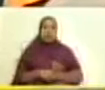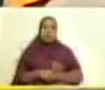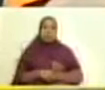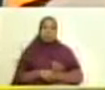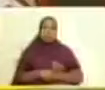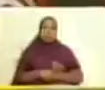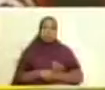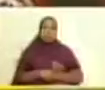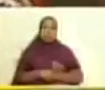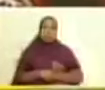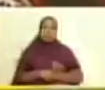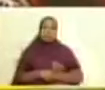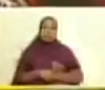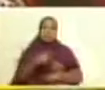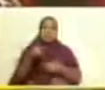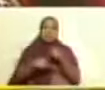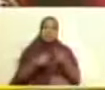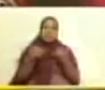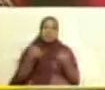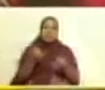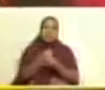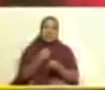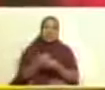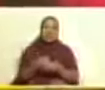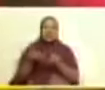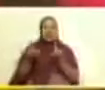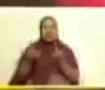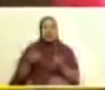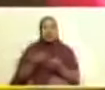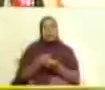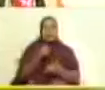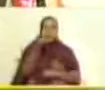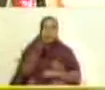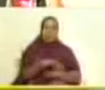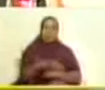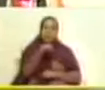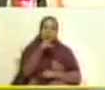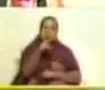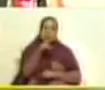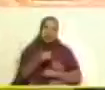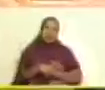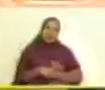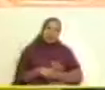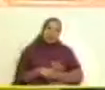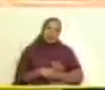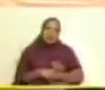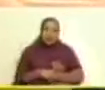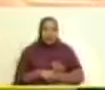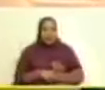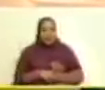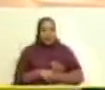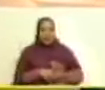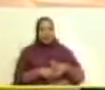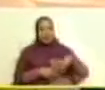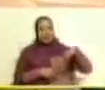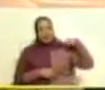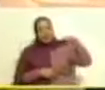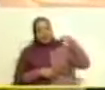del campamento pionero Amatina, mi saludo a todo el campamento. He tomado